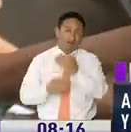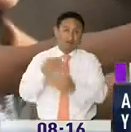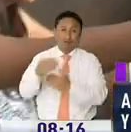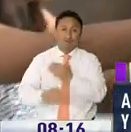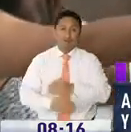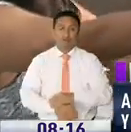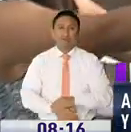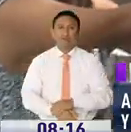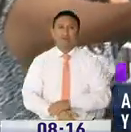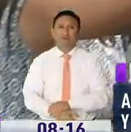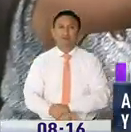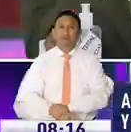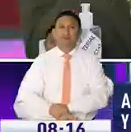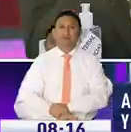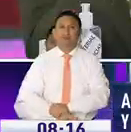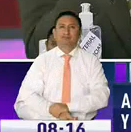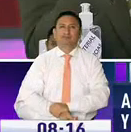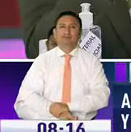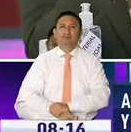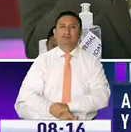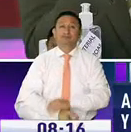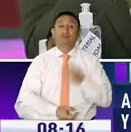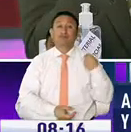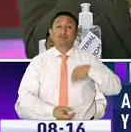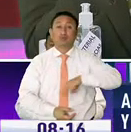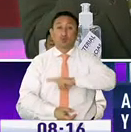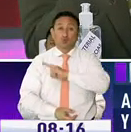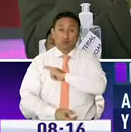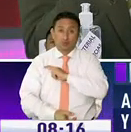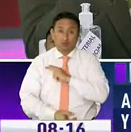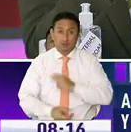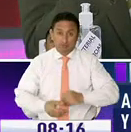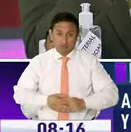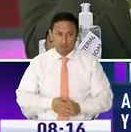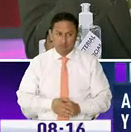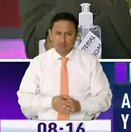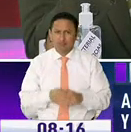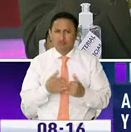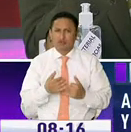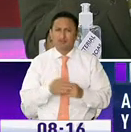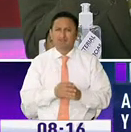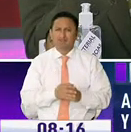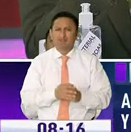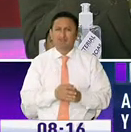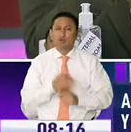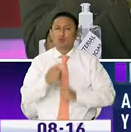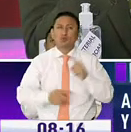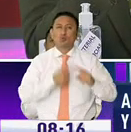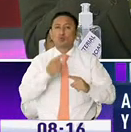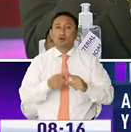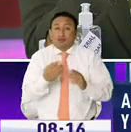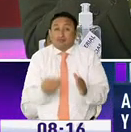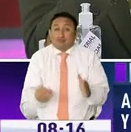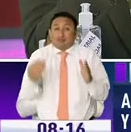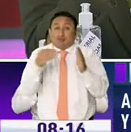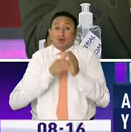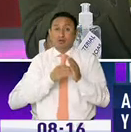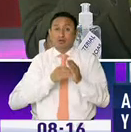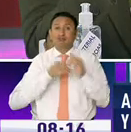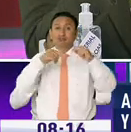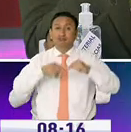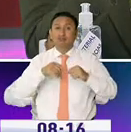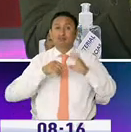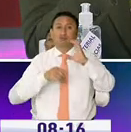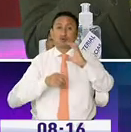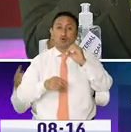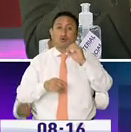la emergencia sanitaria. Nosotros dependemos mucho de cuándo se vaya a reactivar. Nosotros estamos en el COE